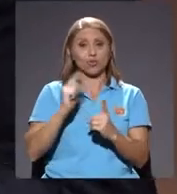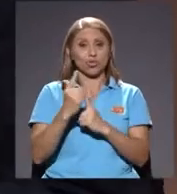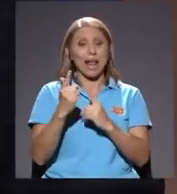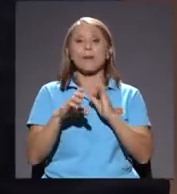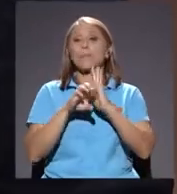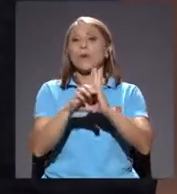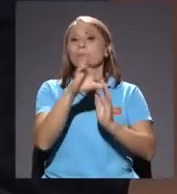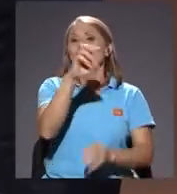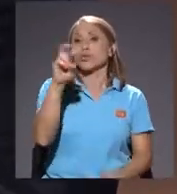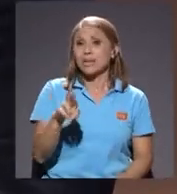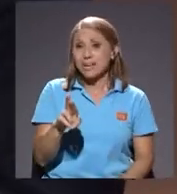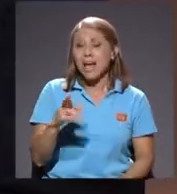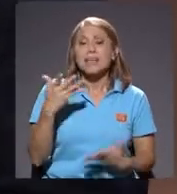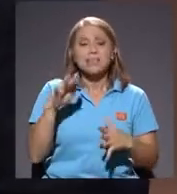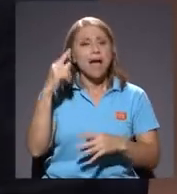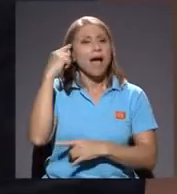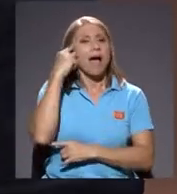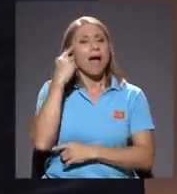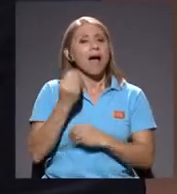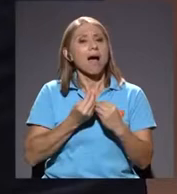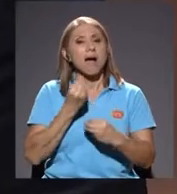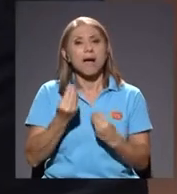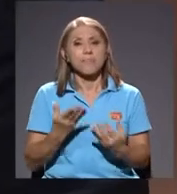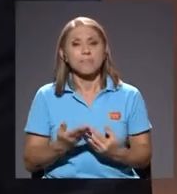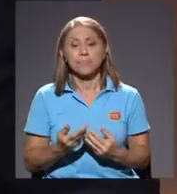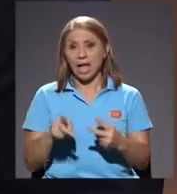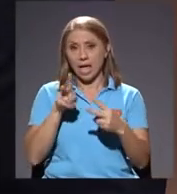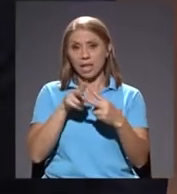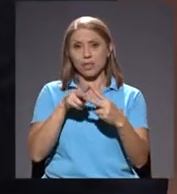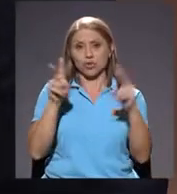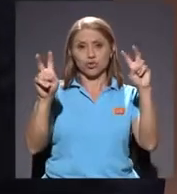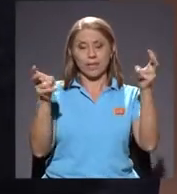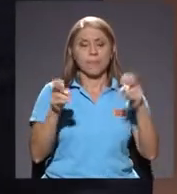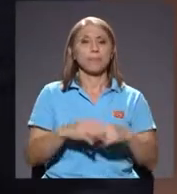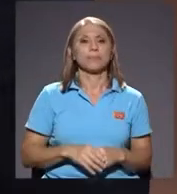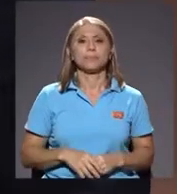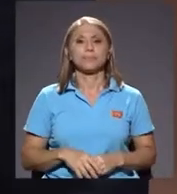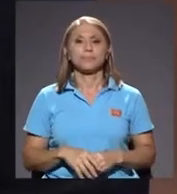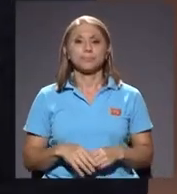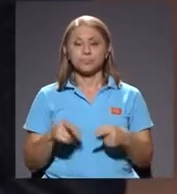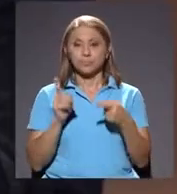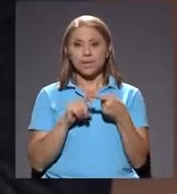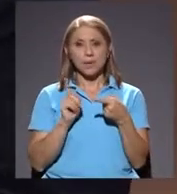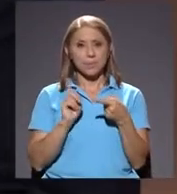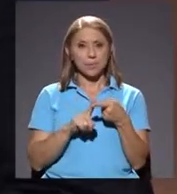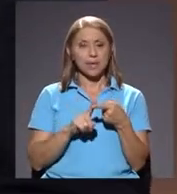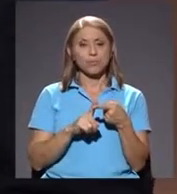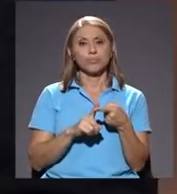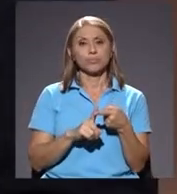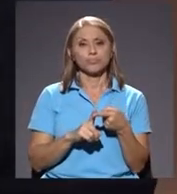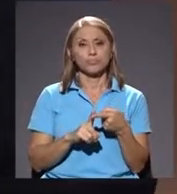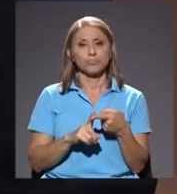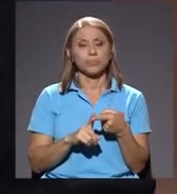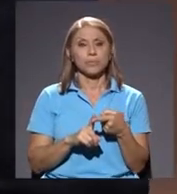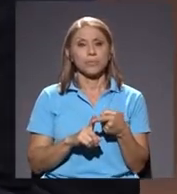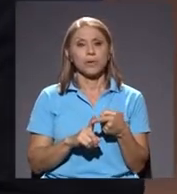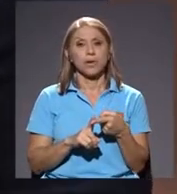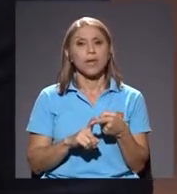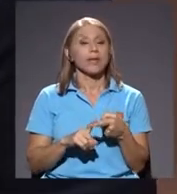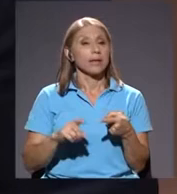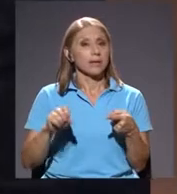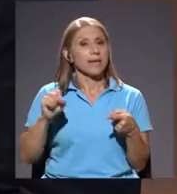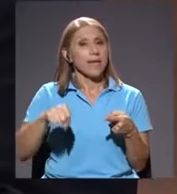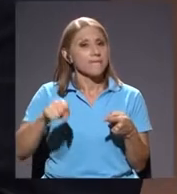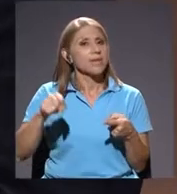replantearse el asunto entonces hay dos temas acá en materia financiamiento propiamente el primero es que efectivamente las